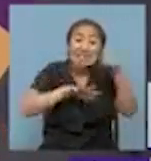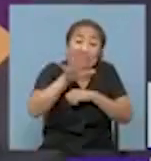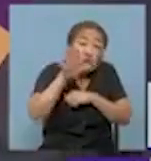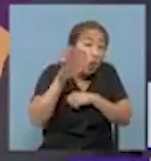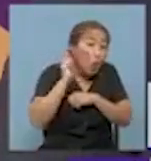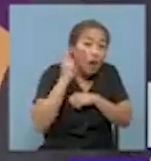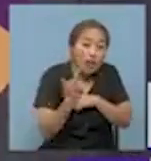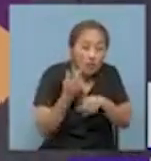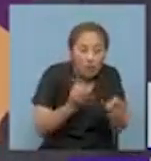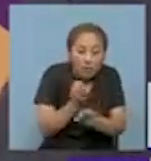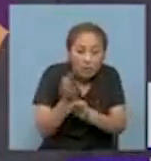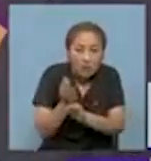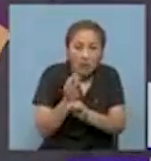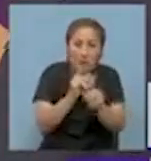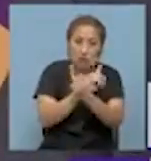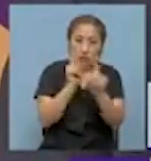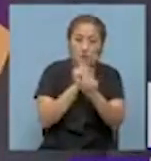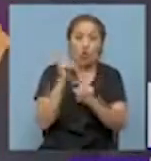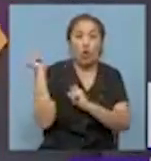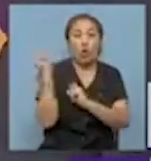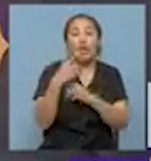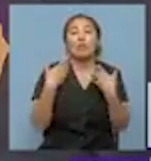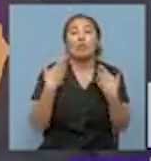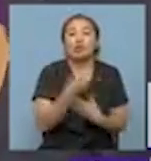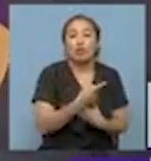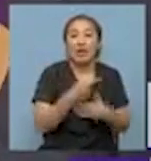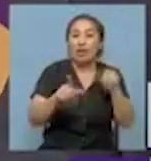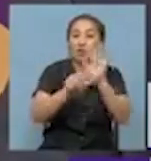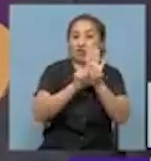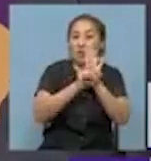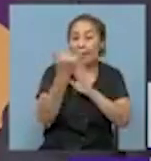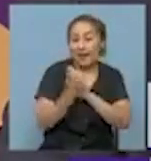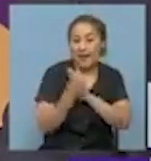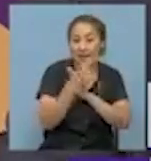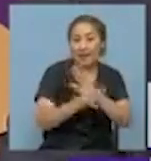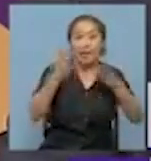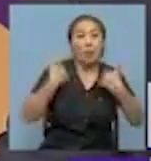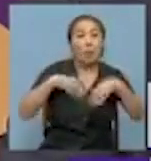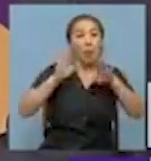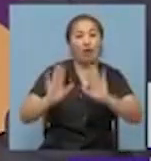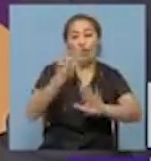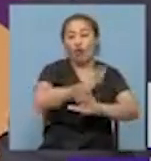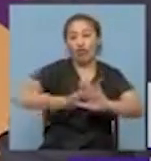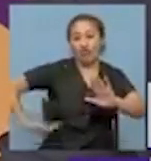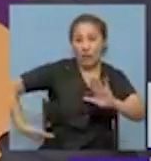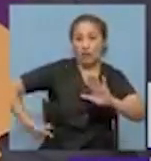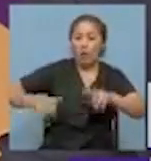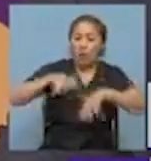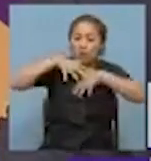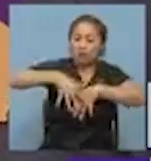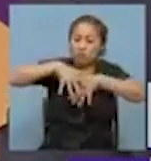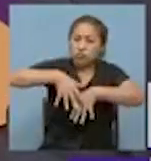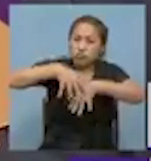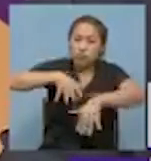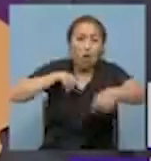o para inducirlos eso es lo que lo que ocurrió es la ley en se frenó la frenó el gobierno porque venían las marchas contra la